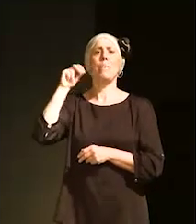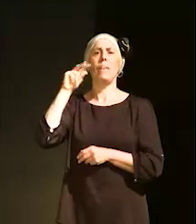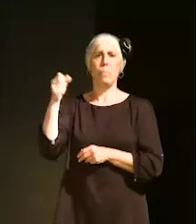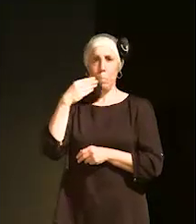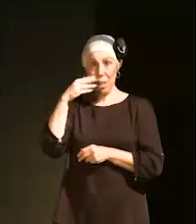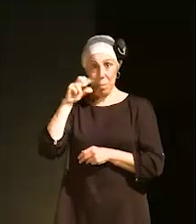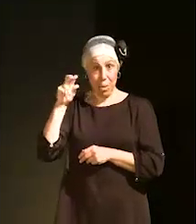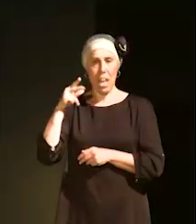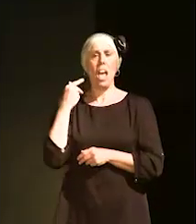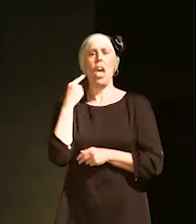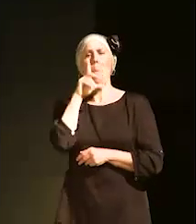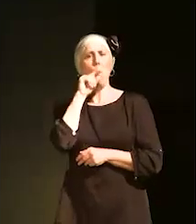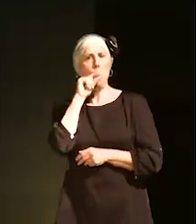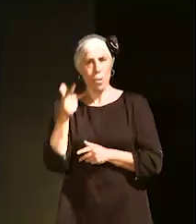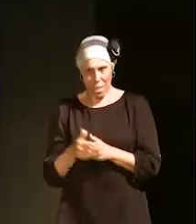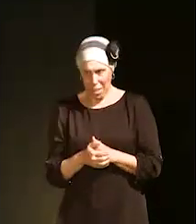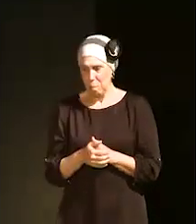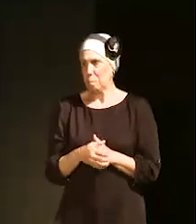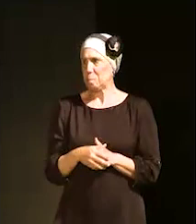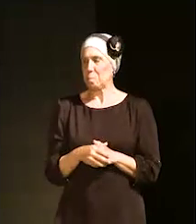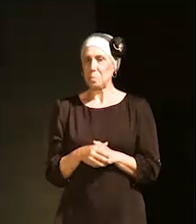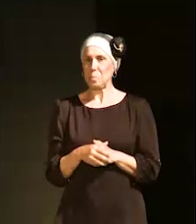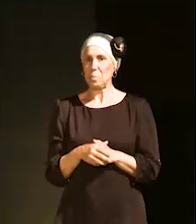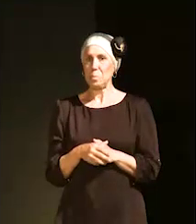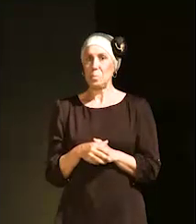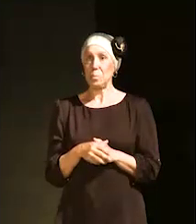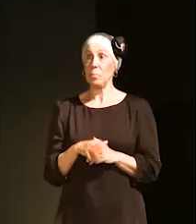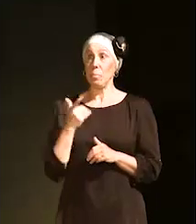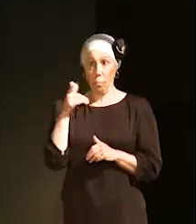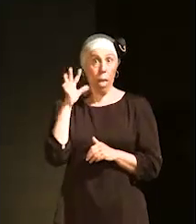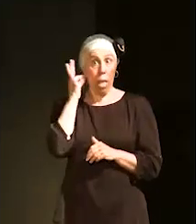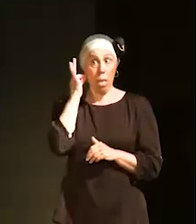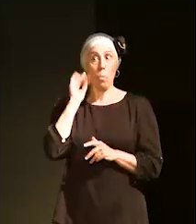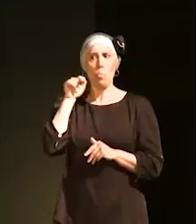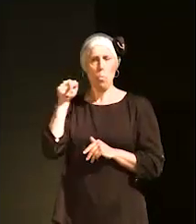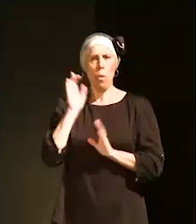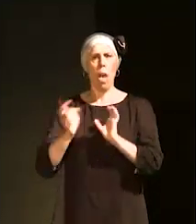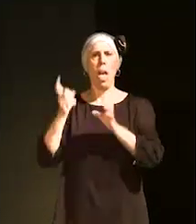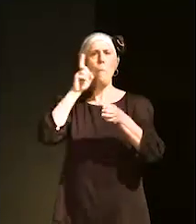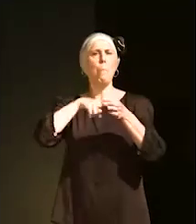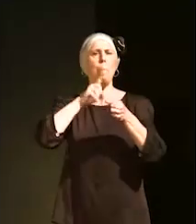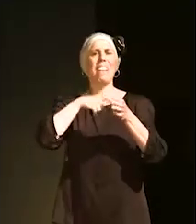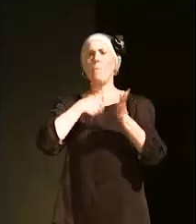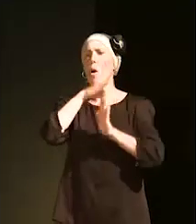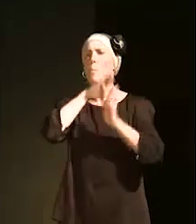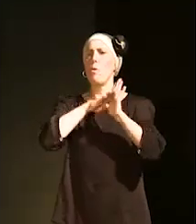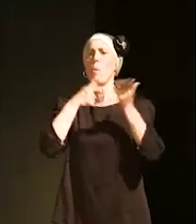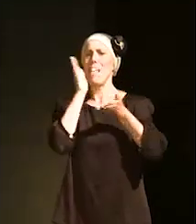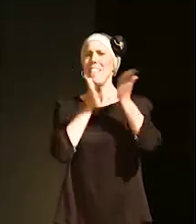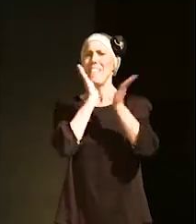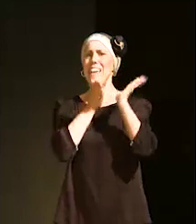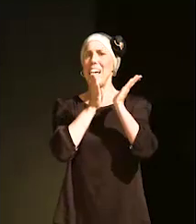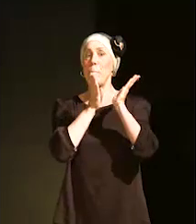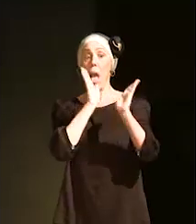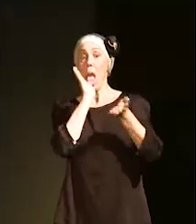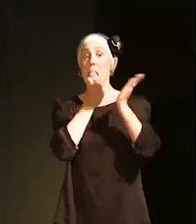pollito y emanuel ellas estaban asistiendo a un programa de terapia que incluía el teatro como herramienta